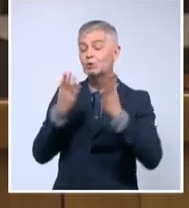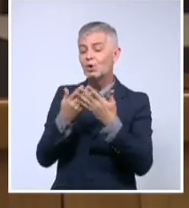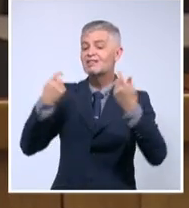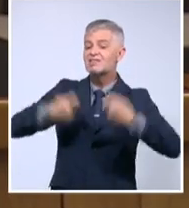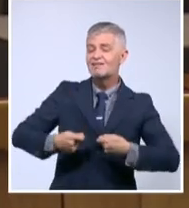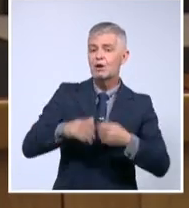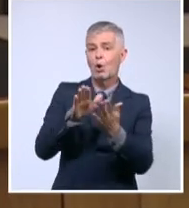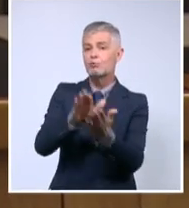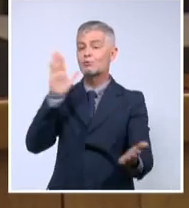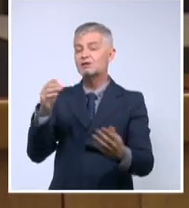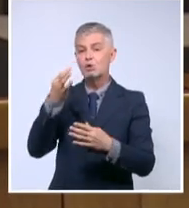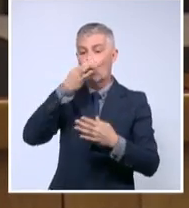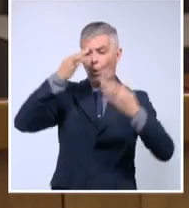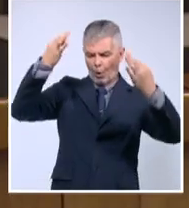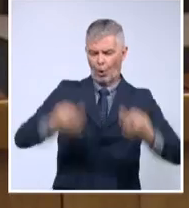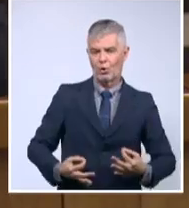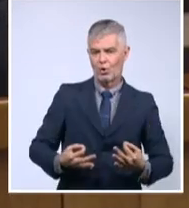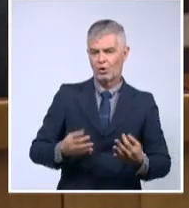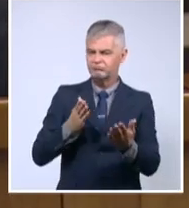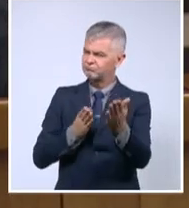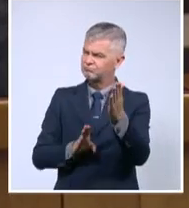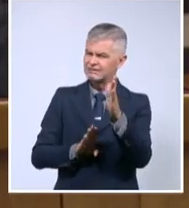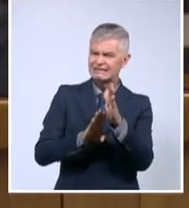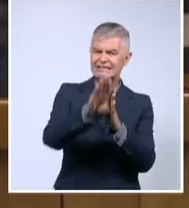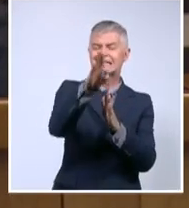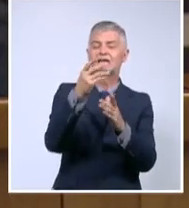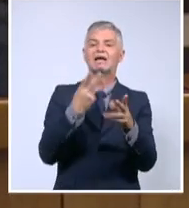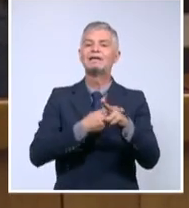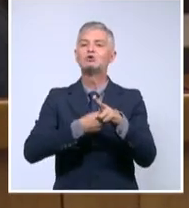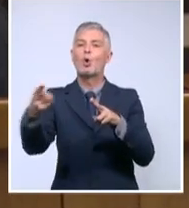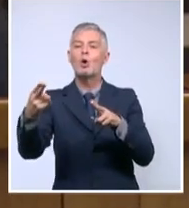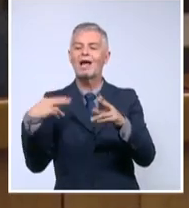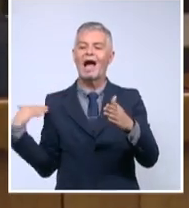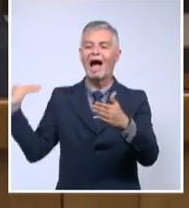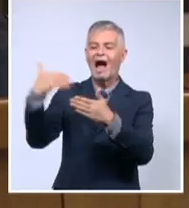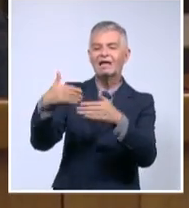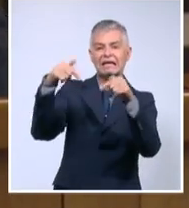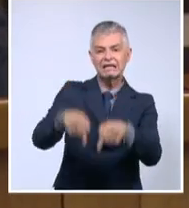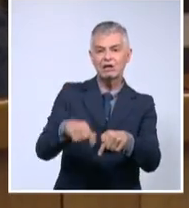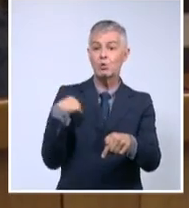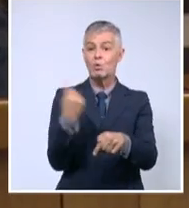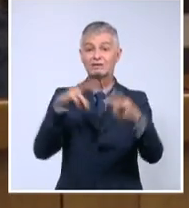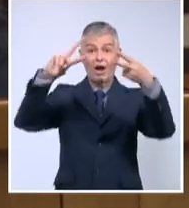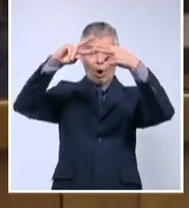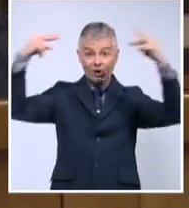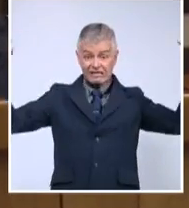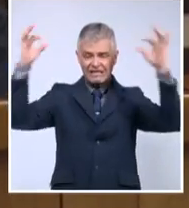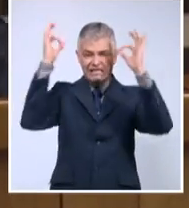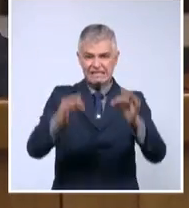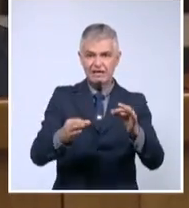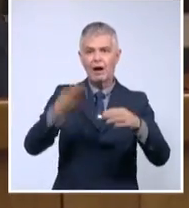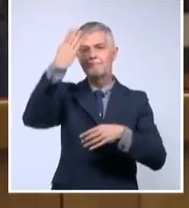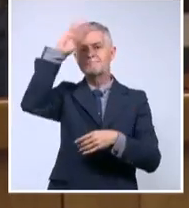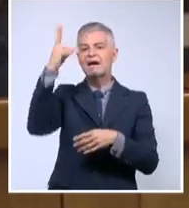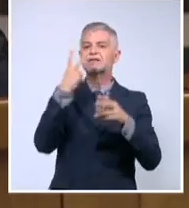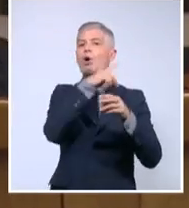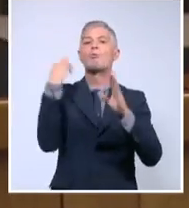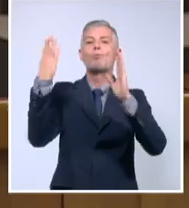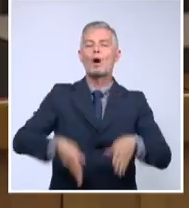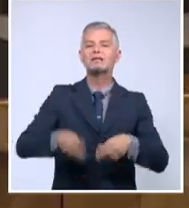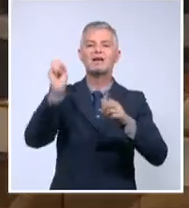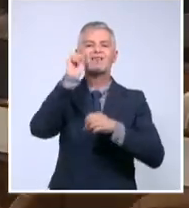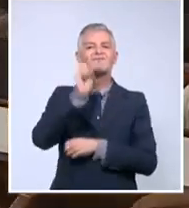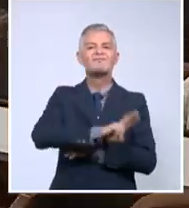honor de dar continuidad a la historia que nos trajo hasta aquí, y nuestra consigna sigue siendo patria o muerte,